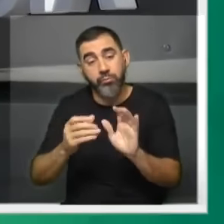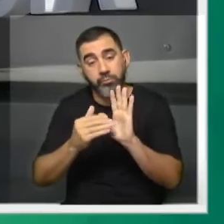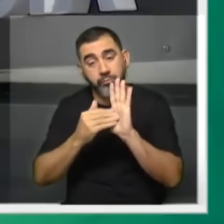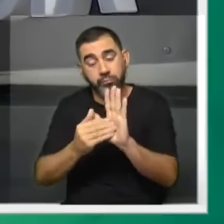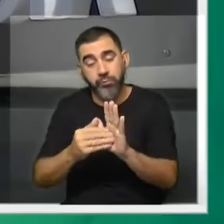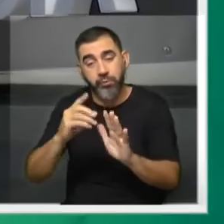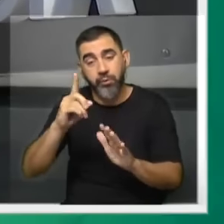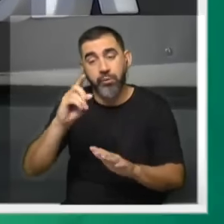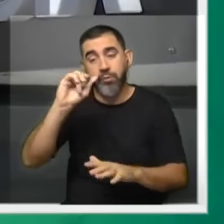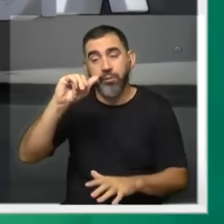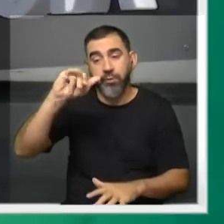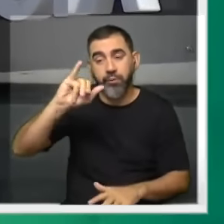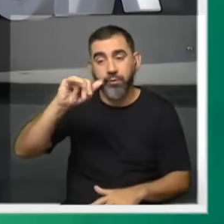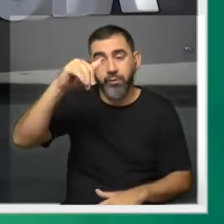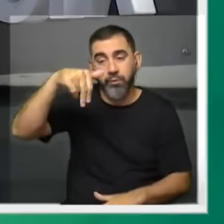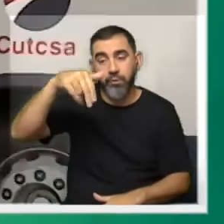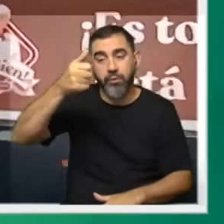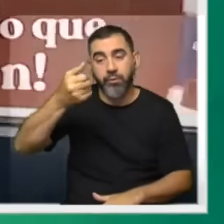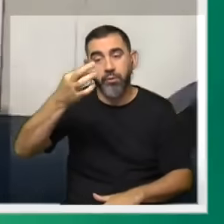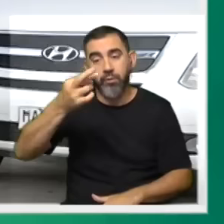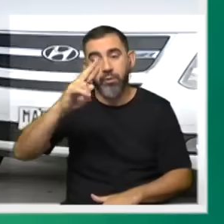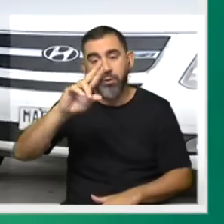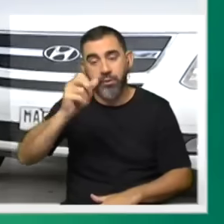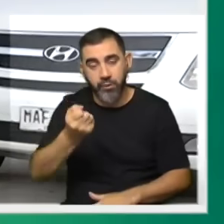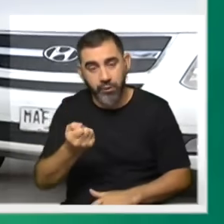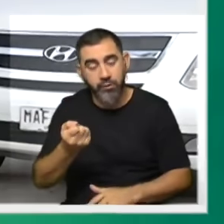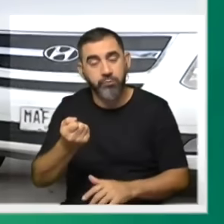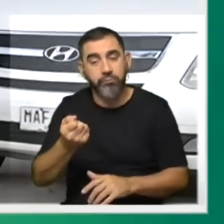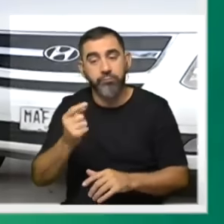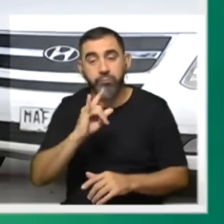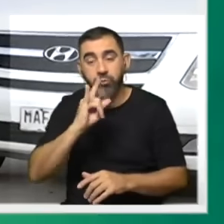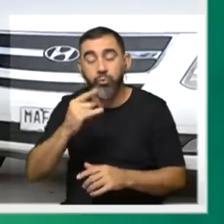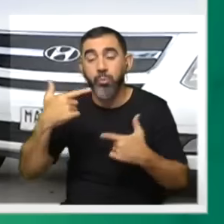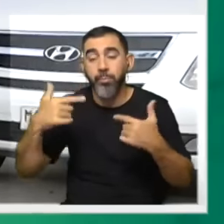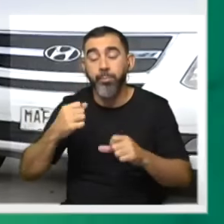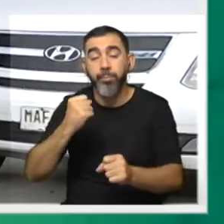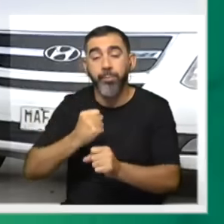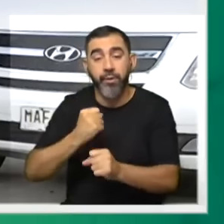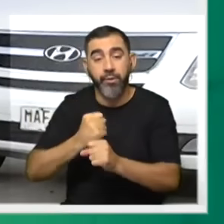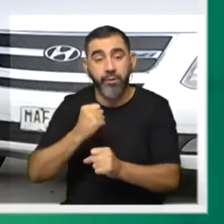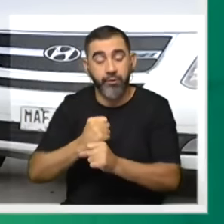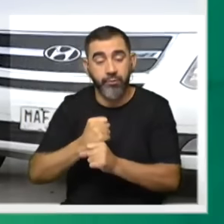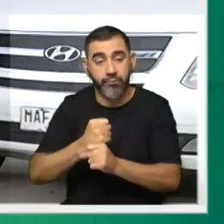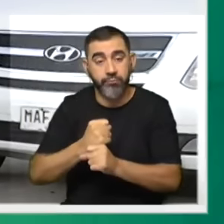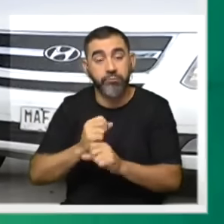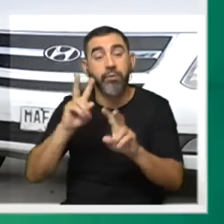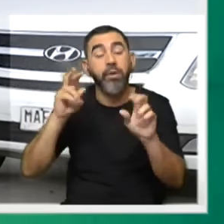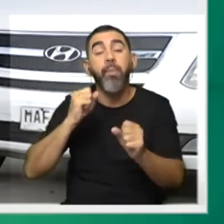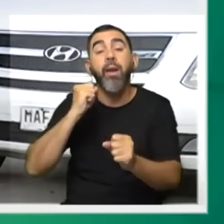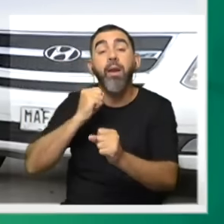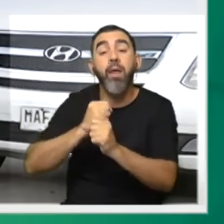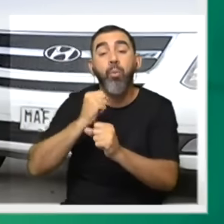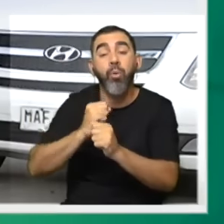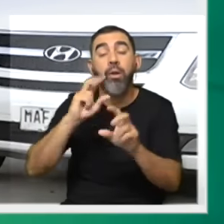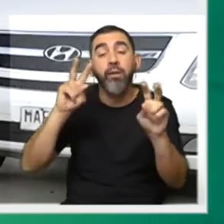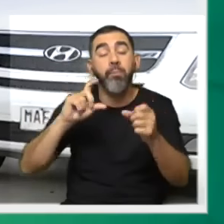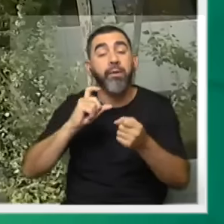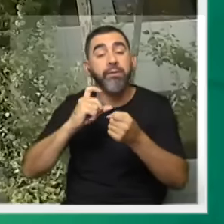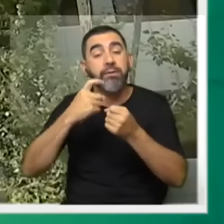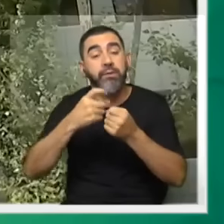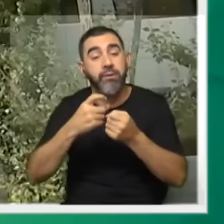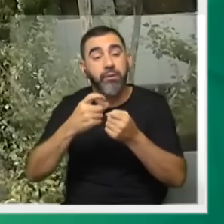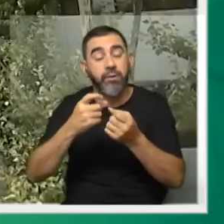inatra etcétera este para que tome cartas el asunto Ministerio de trabajo este desde el punto de vista laboral des el punto de vista gremial el